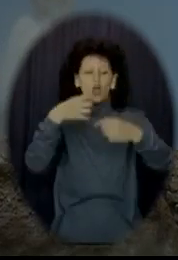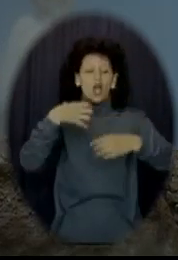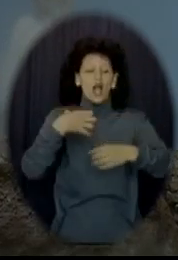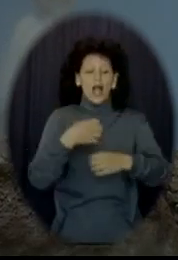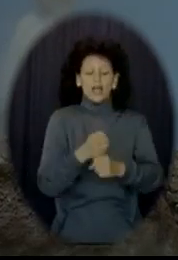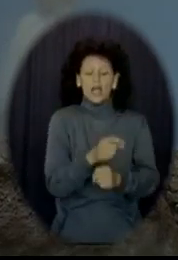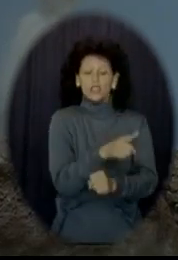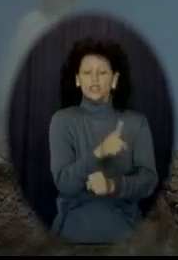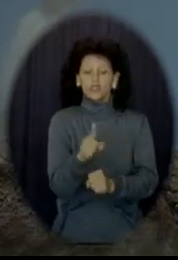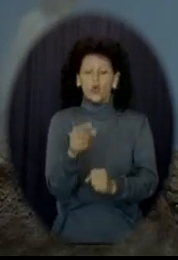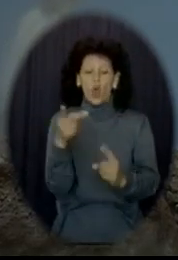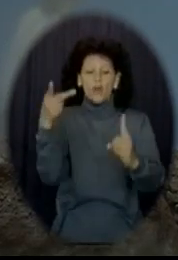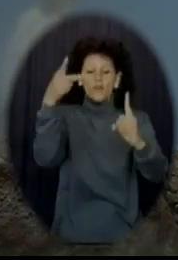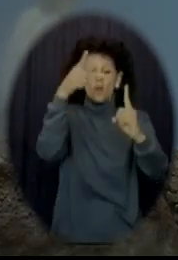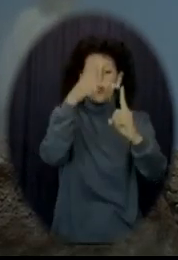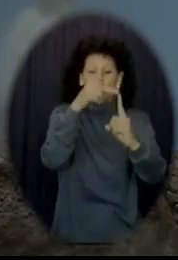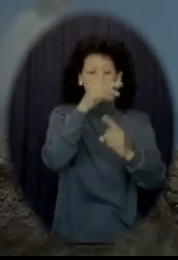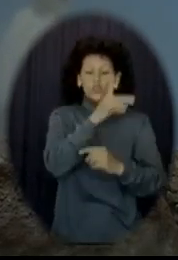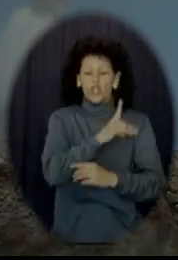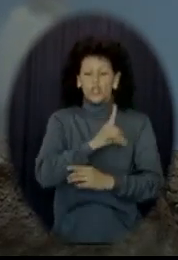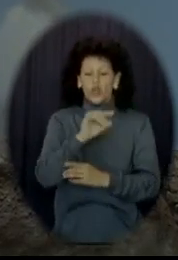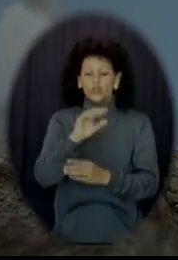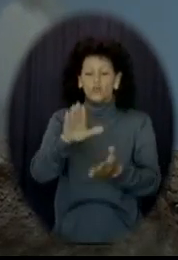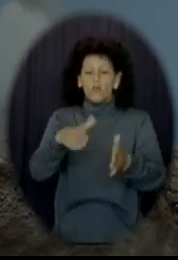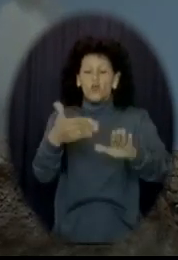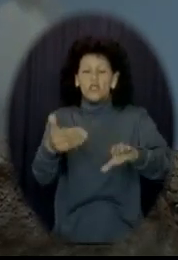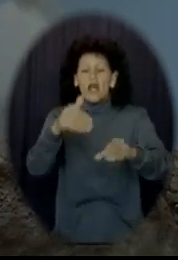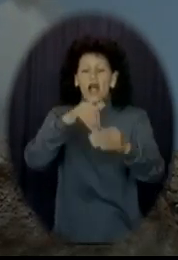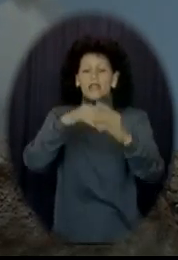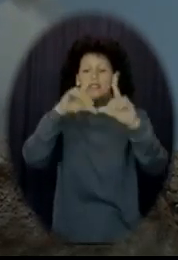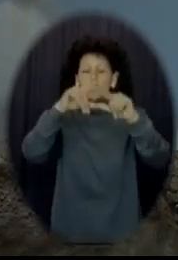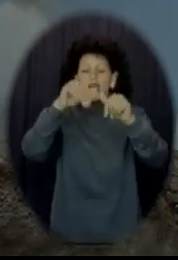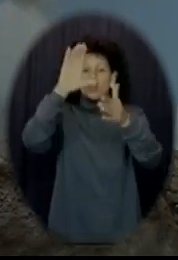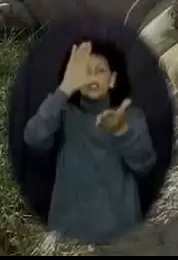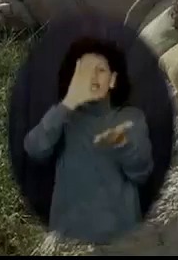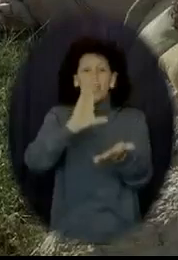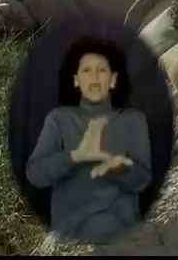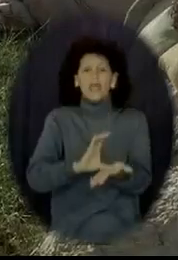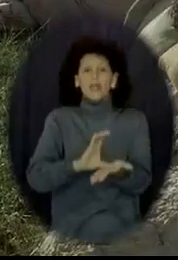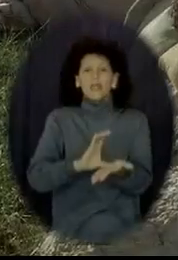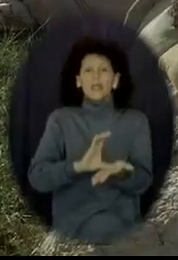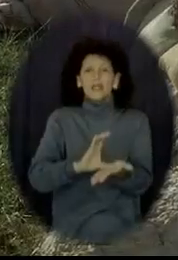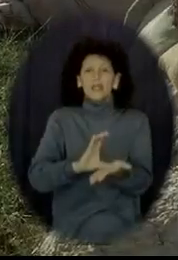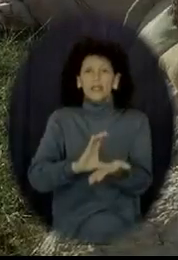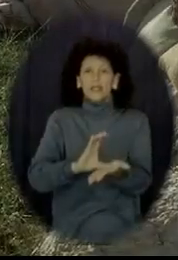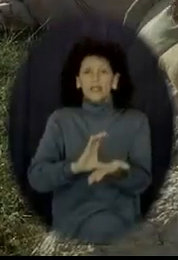Cumplirás el propósito de Dios. Morirás en Jerusalén.